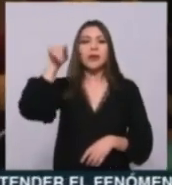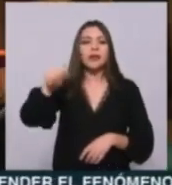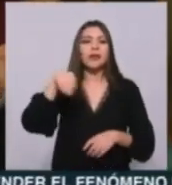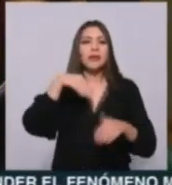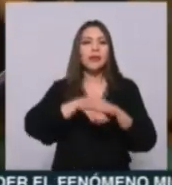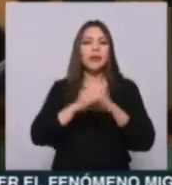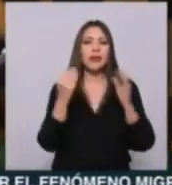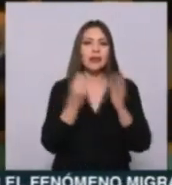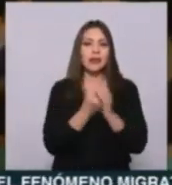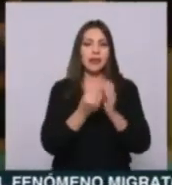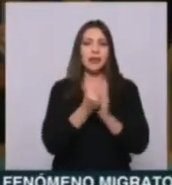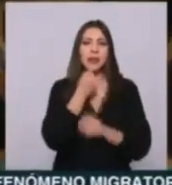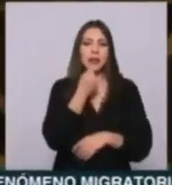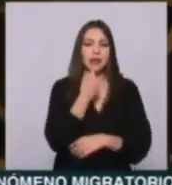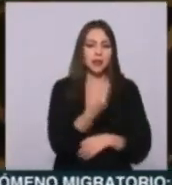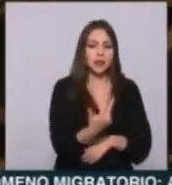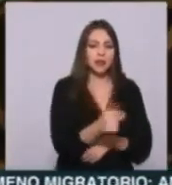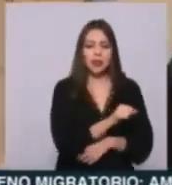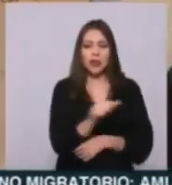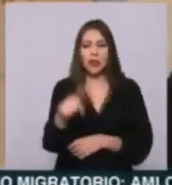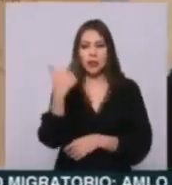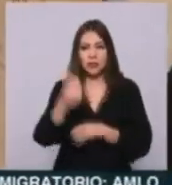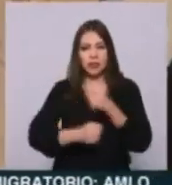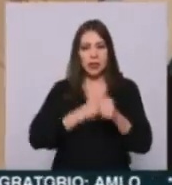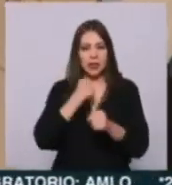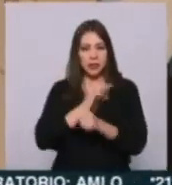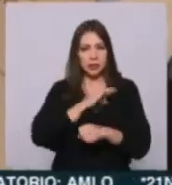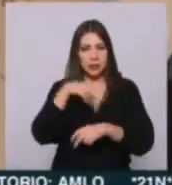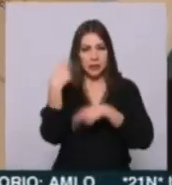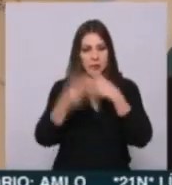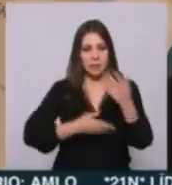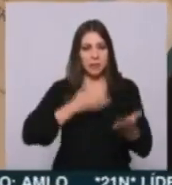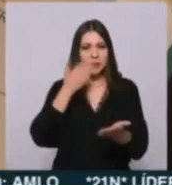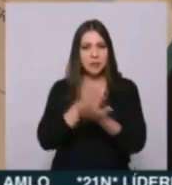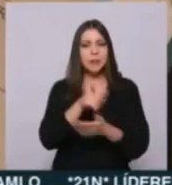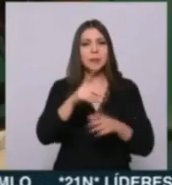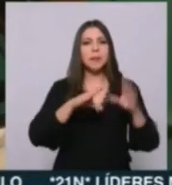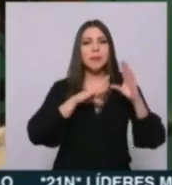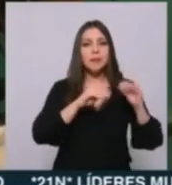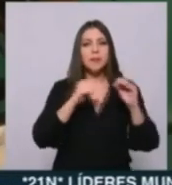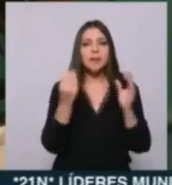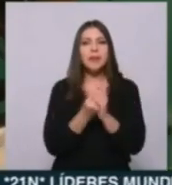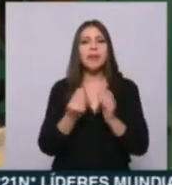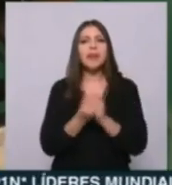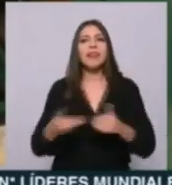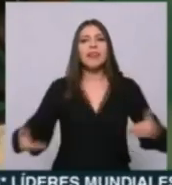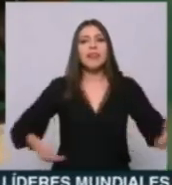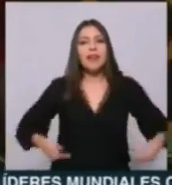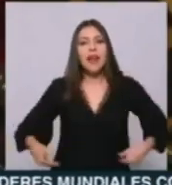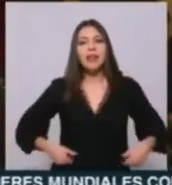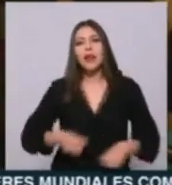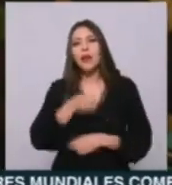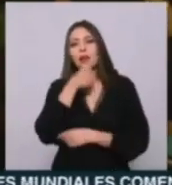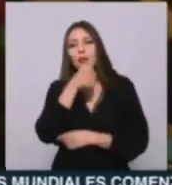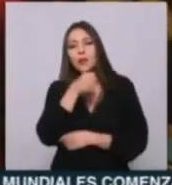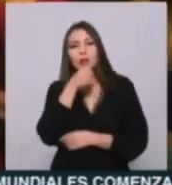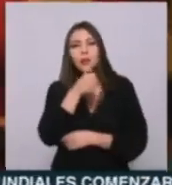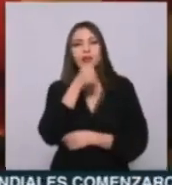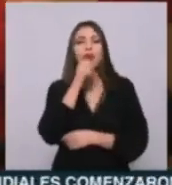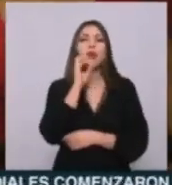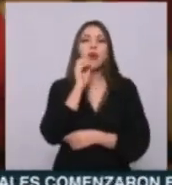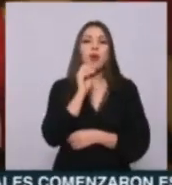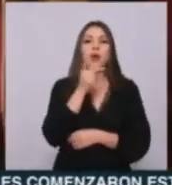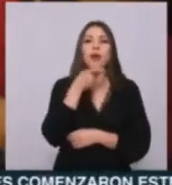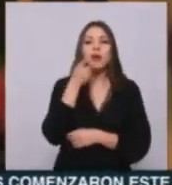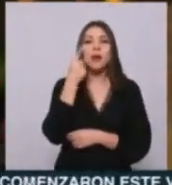pueden asistir niños desde los 8 a 12 años de edad. Se les imparten clases de teatro, locución comercial y doblaje, con